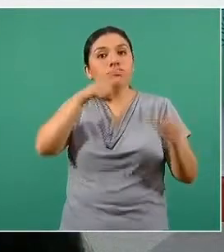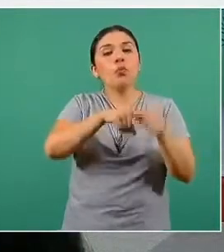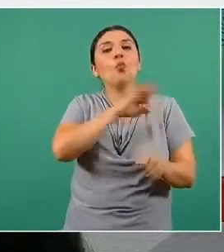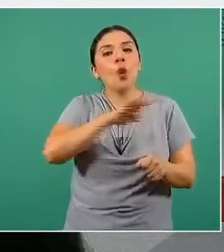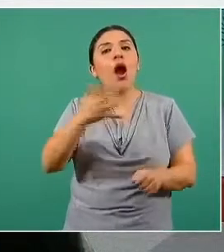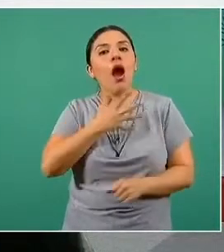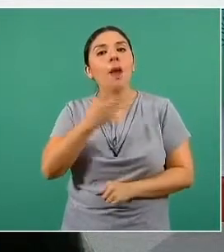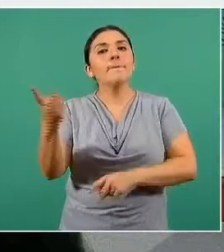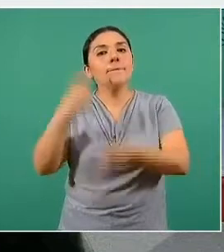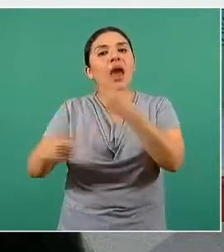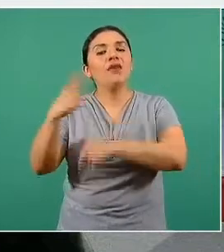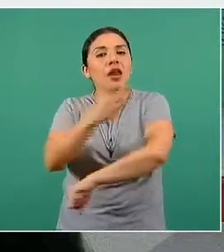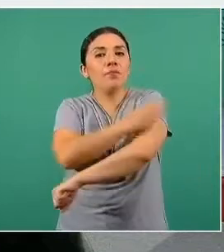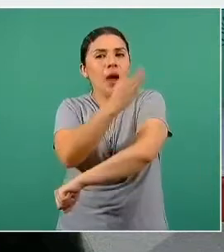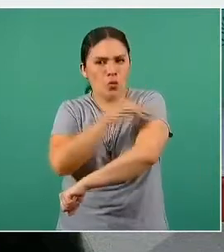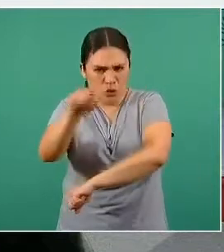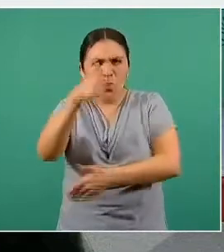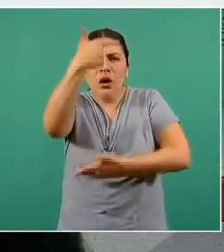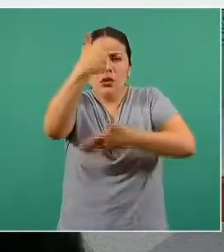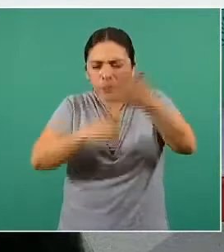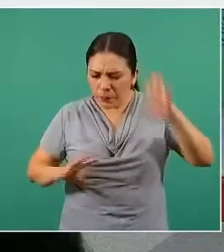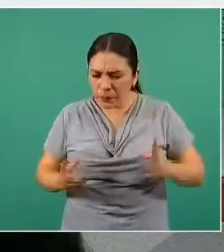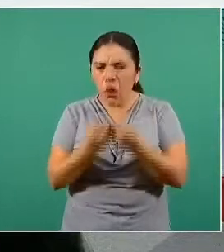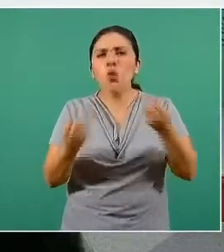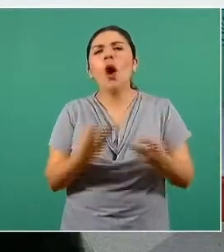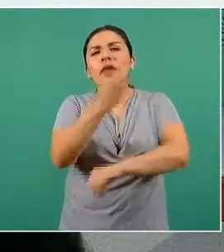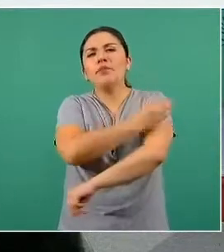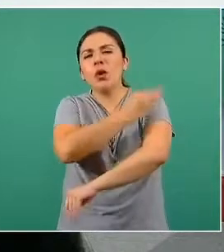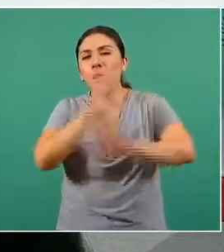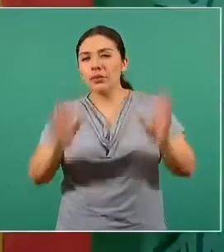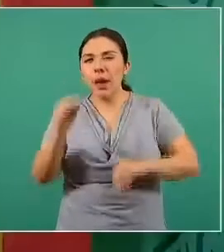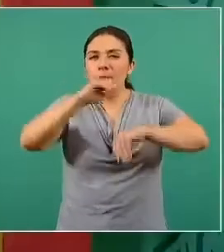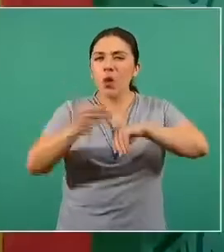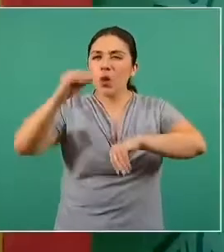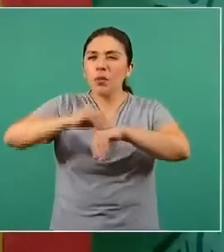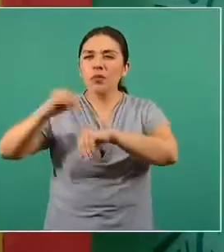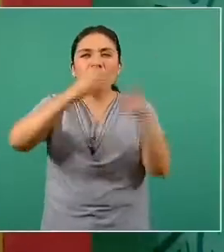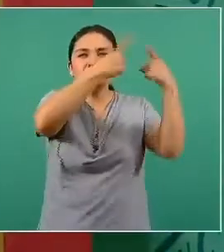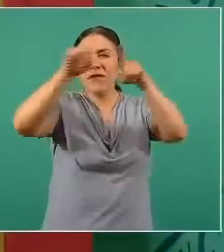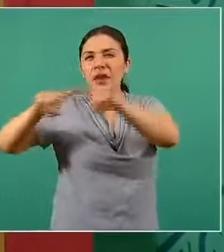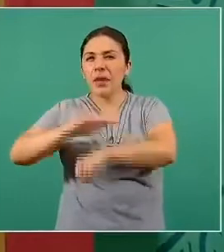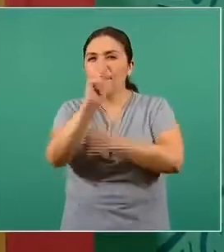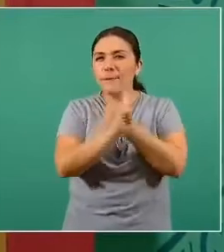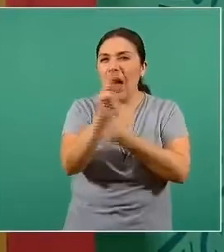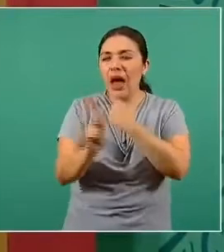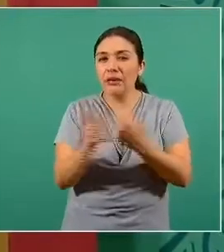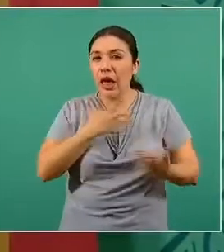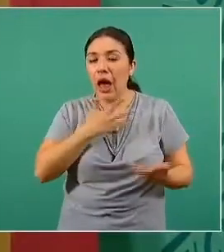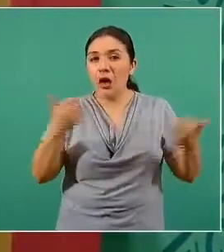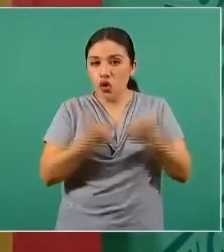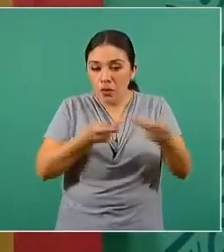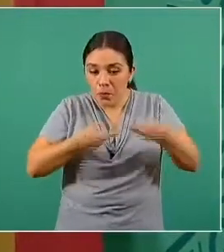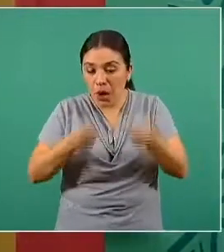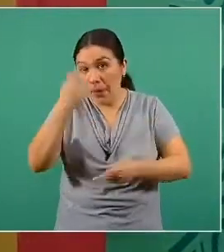hecho, si contabilizamos el número de dosis de vacuna ya aplicadas en los distintos países que están con un programa